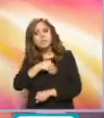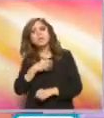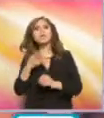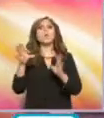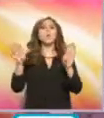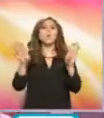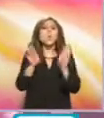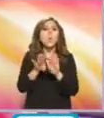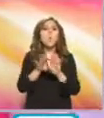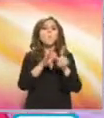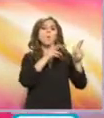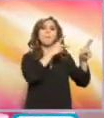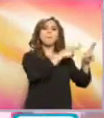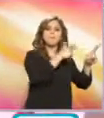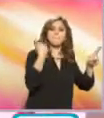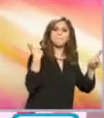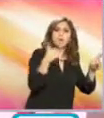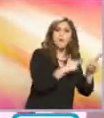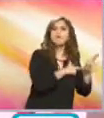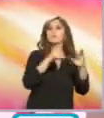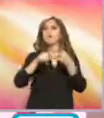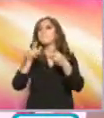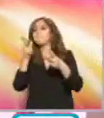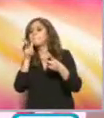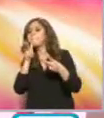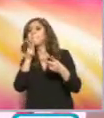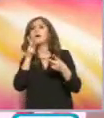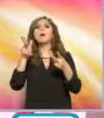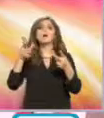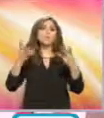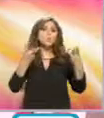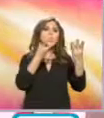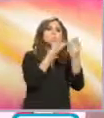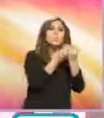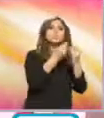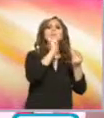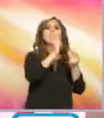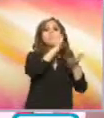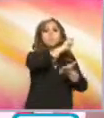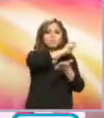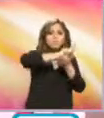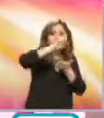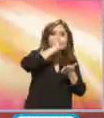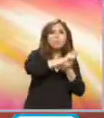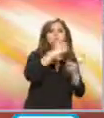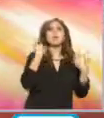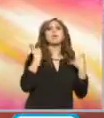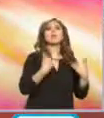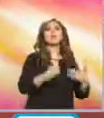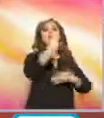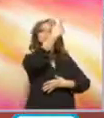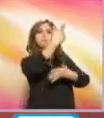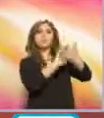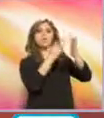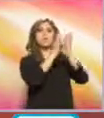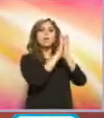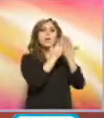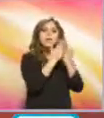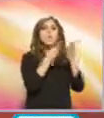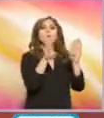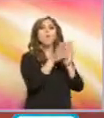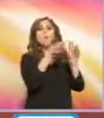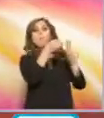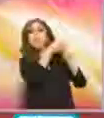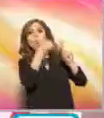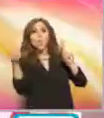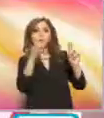en la institución, con los planes de estudio, más allá de que, bueno, ahora nos podemos meter a páginas web y ver, ¿no?, cuál es el plan y demás?